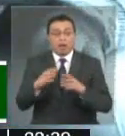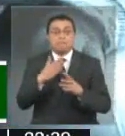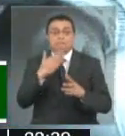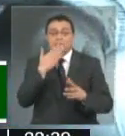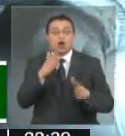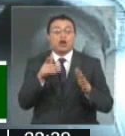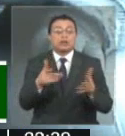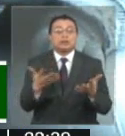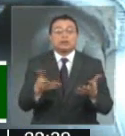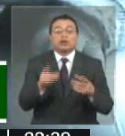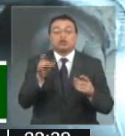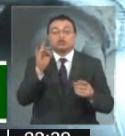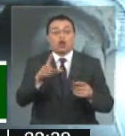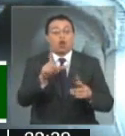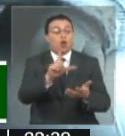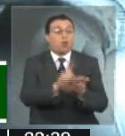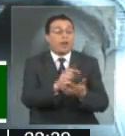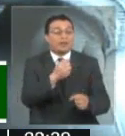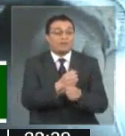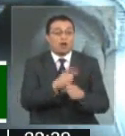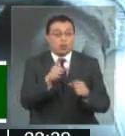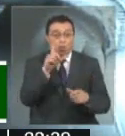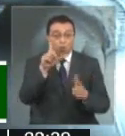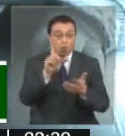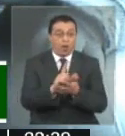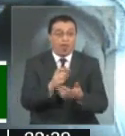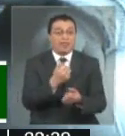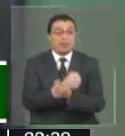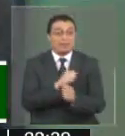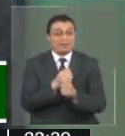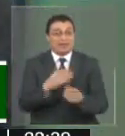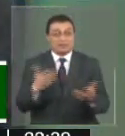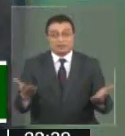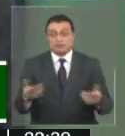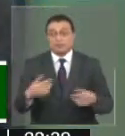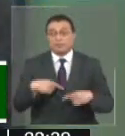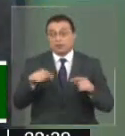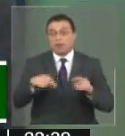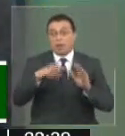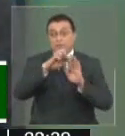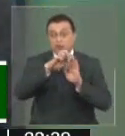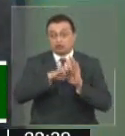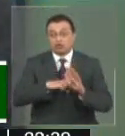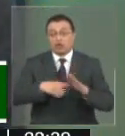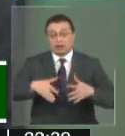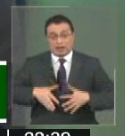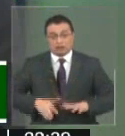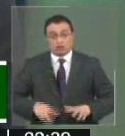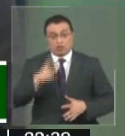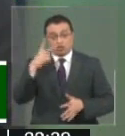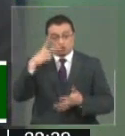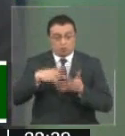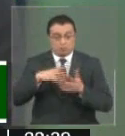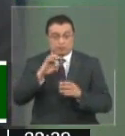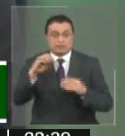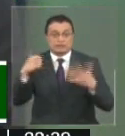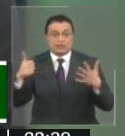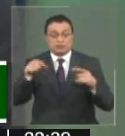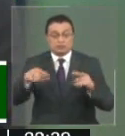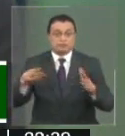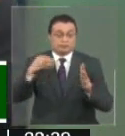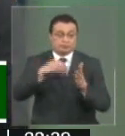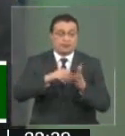que yo, obviamente, que no sea solo un lugar de trabajo, sino un lugar de autonomía, finalmente. Bueno, el proyecto nació en el 2006, cuando llegó en